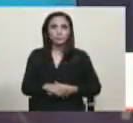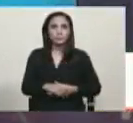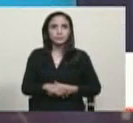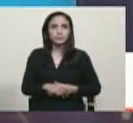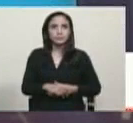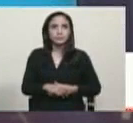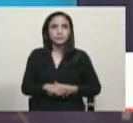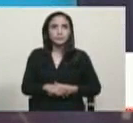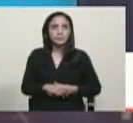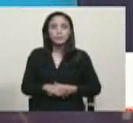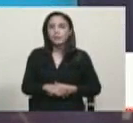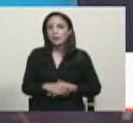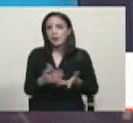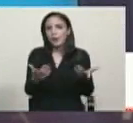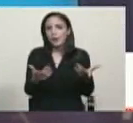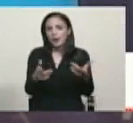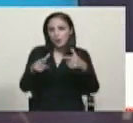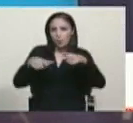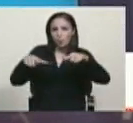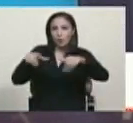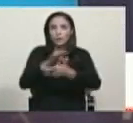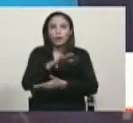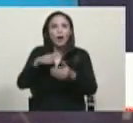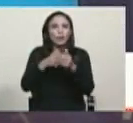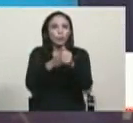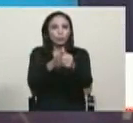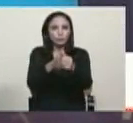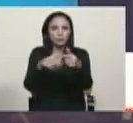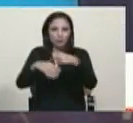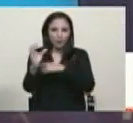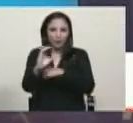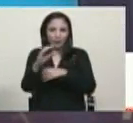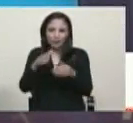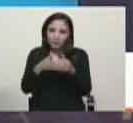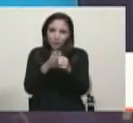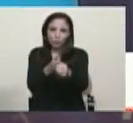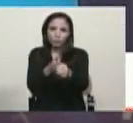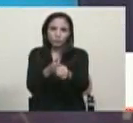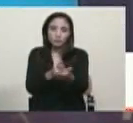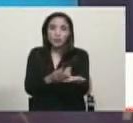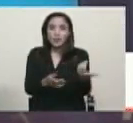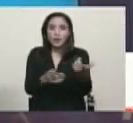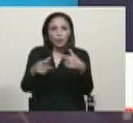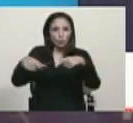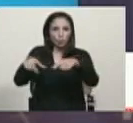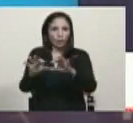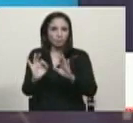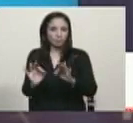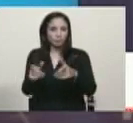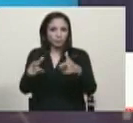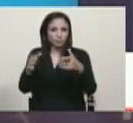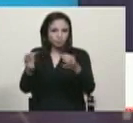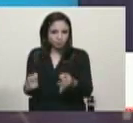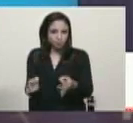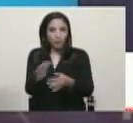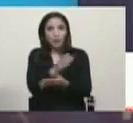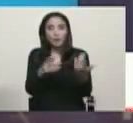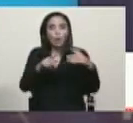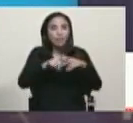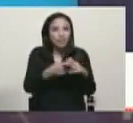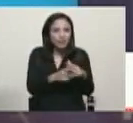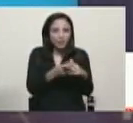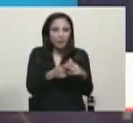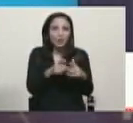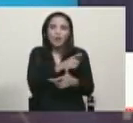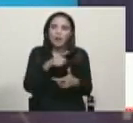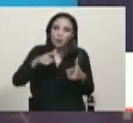Va a tener la sede nacional en las juntas y los talleres en todas las entidades federales